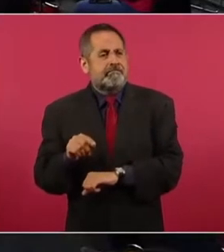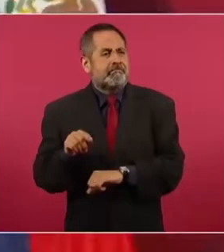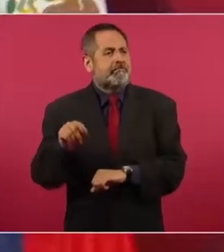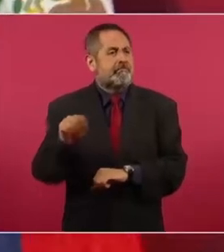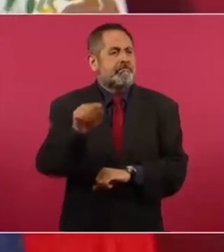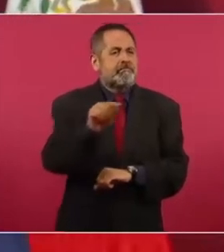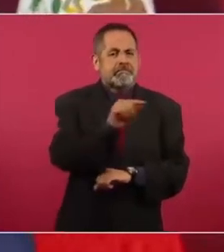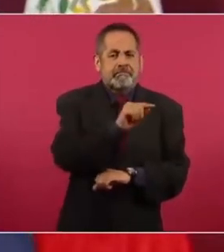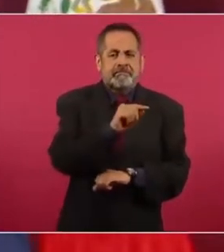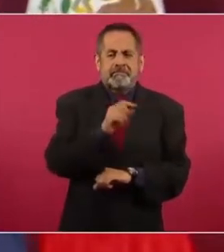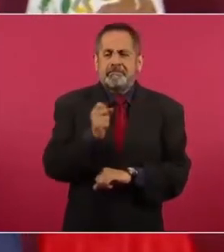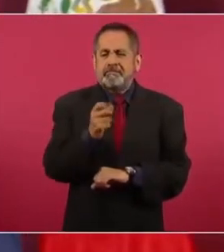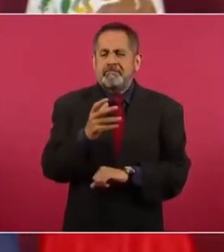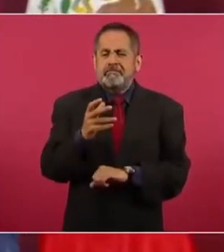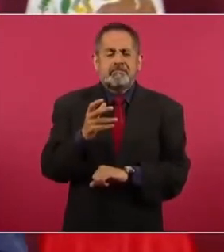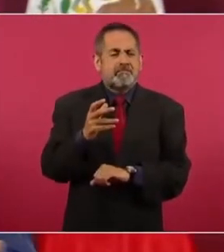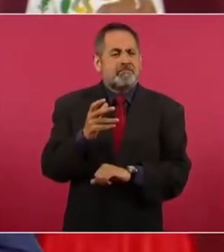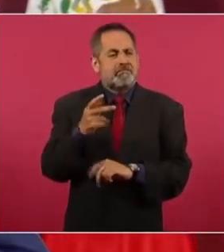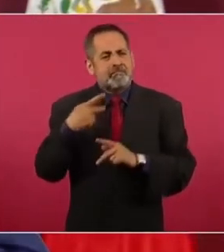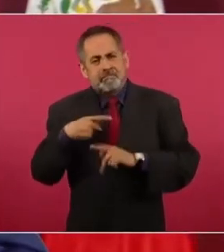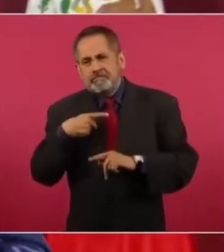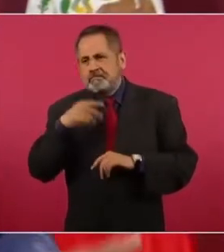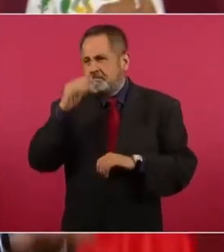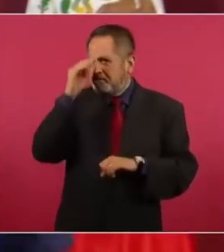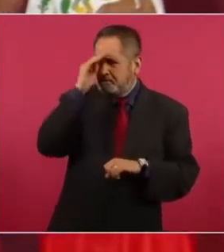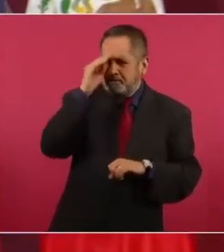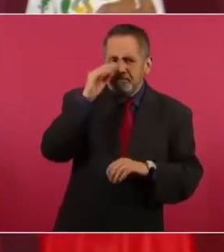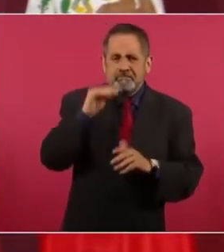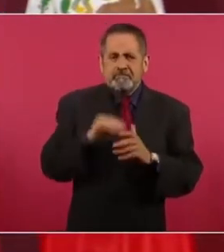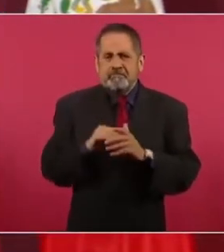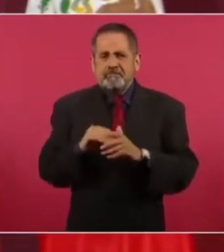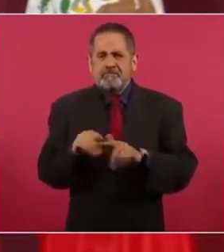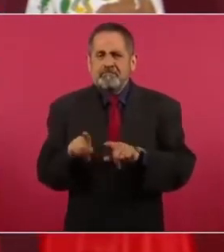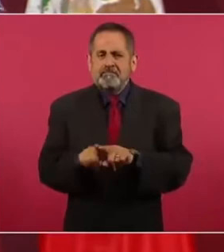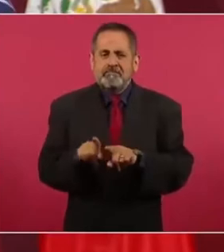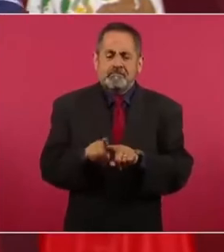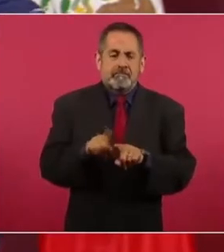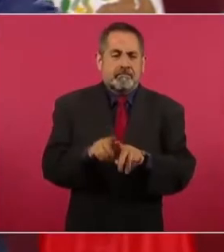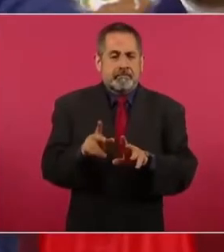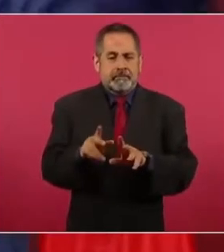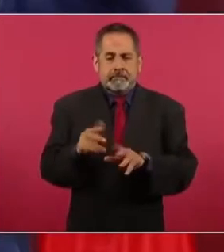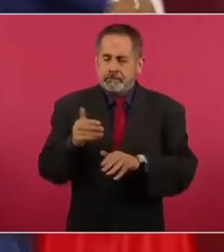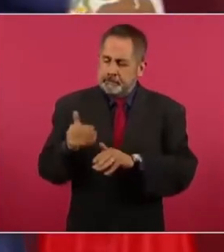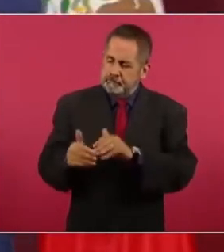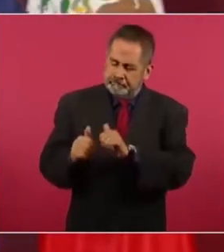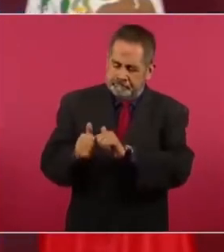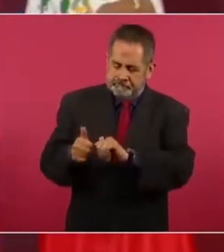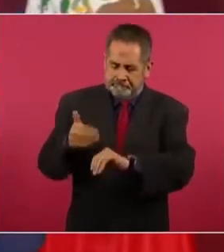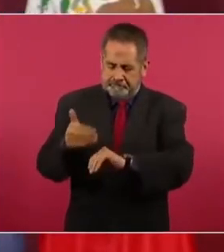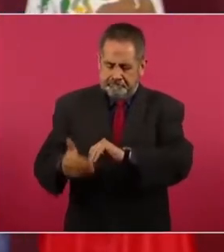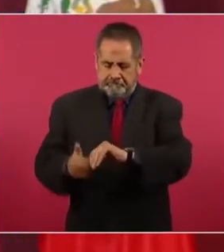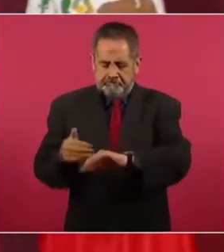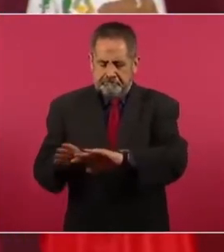esa forma de pensar. Y pues es un proceso el que estamos viviendo,